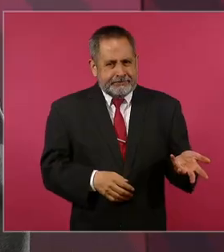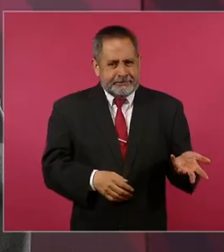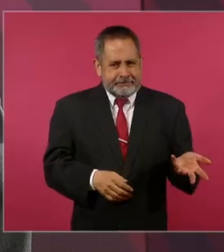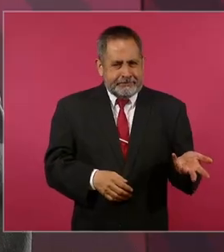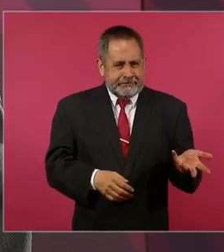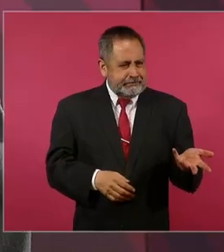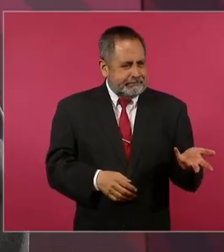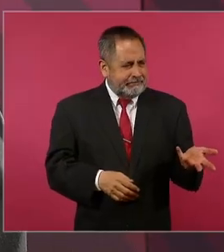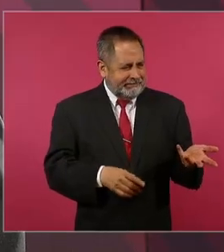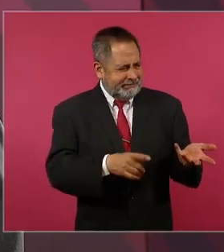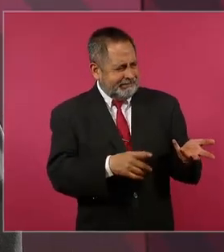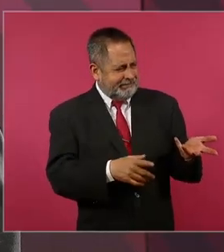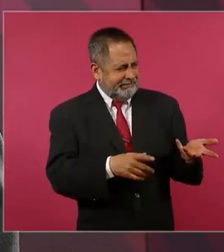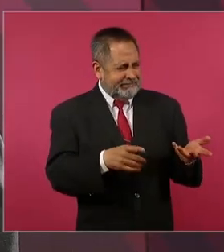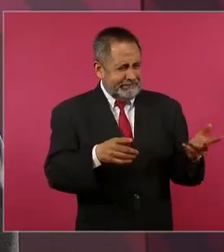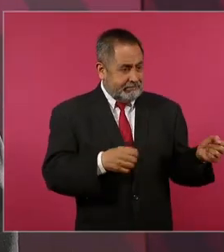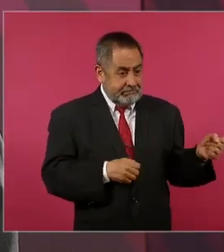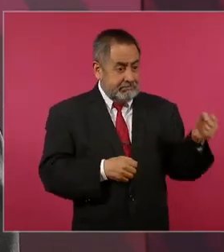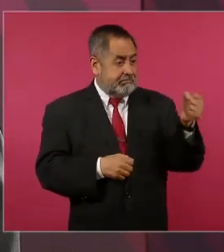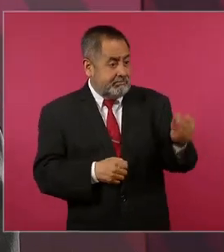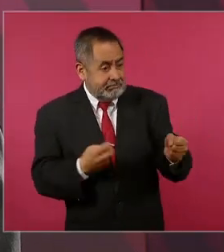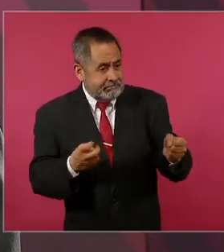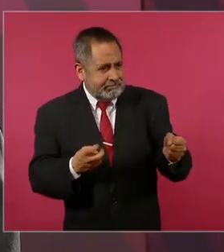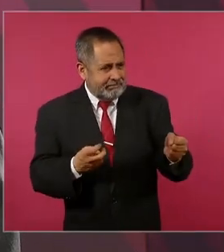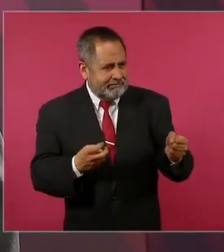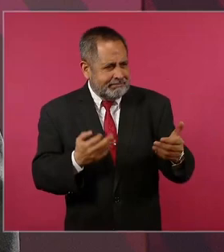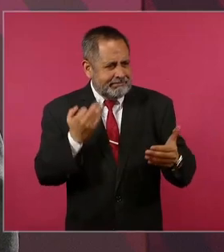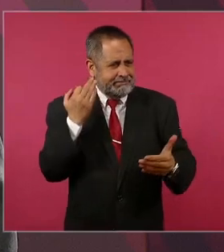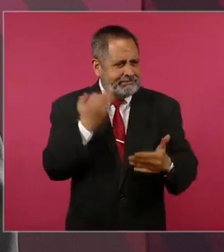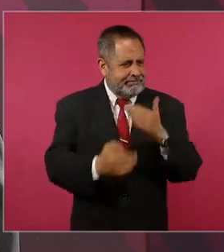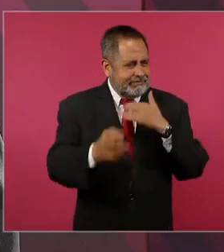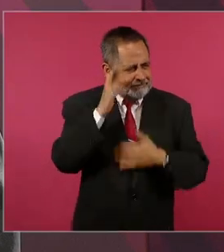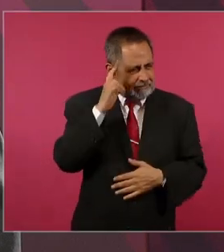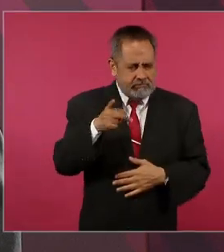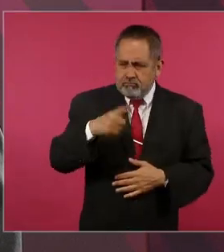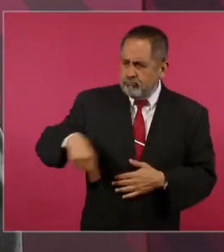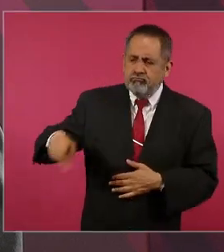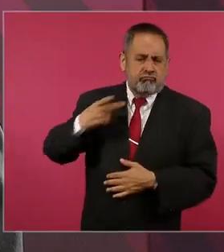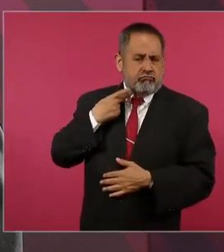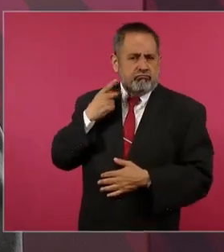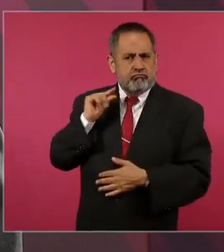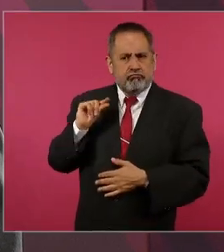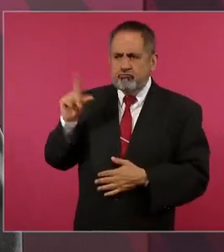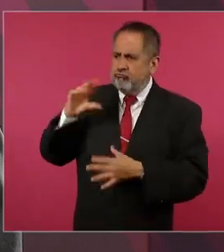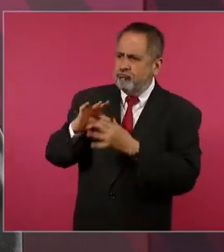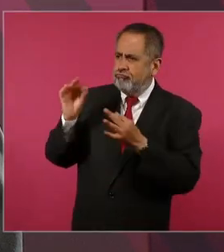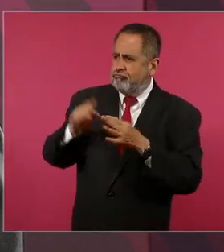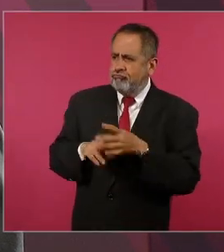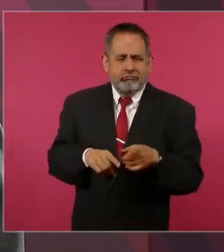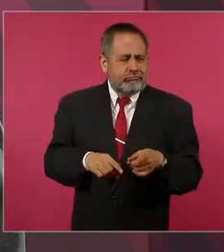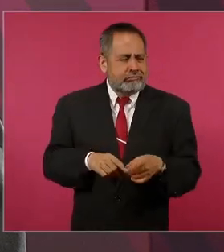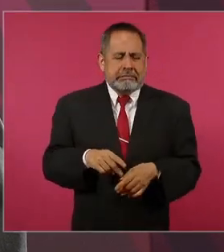una falta de respeto, ¿no?, al noble oficio de la política.